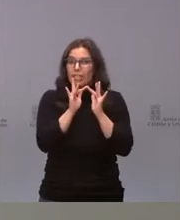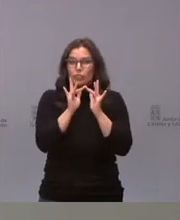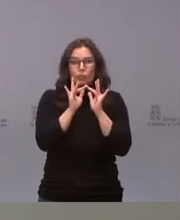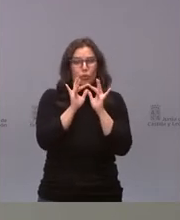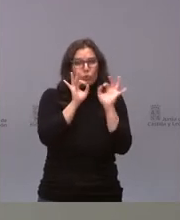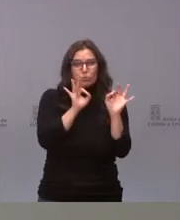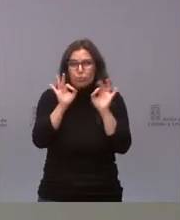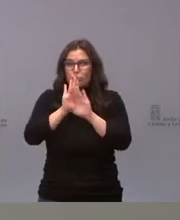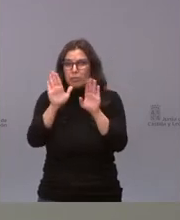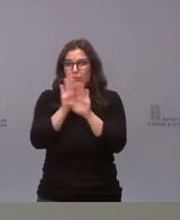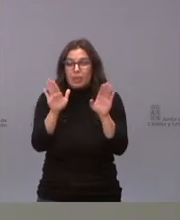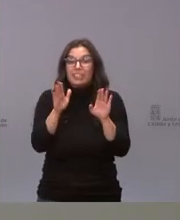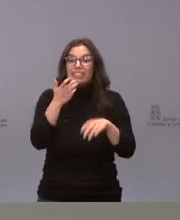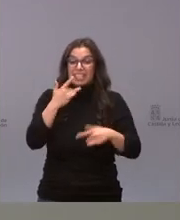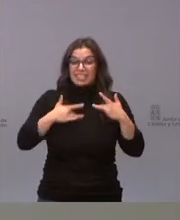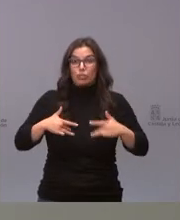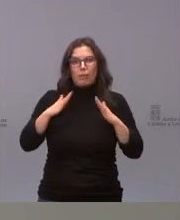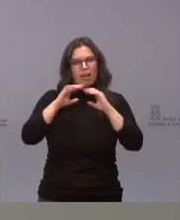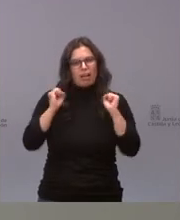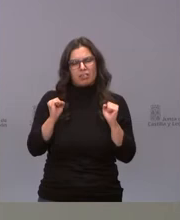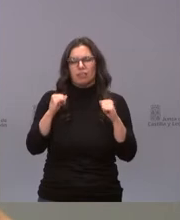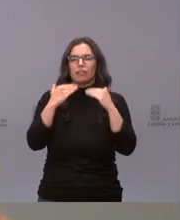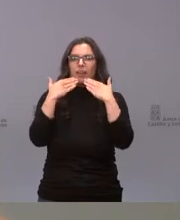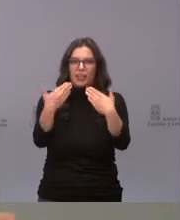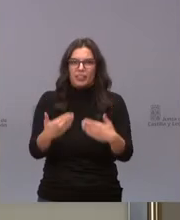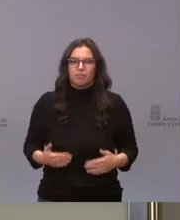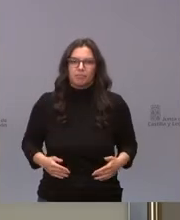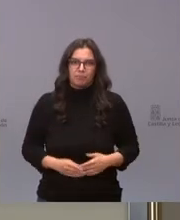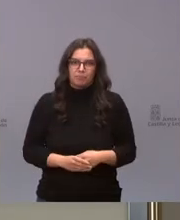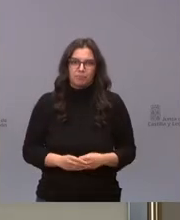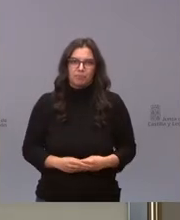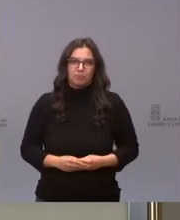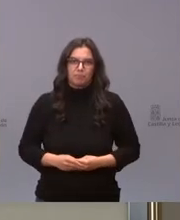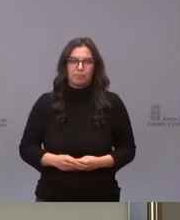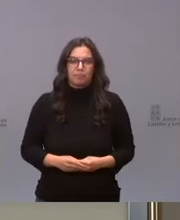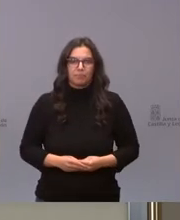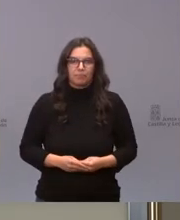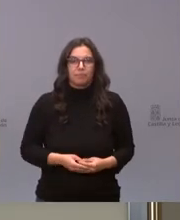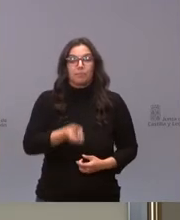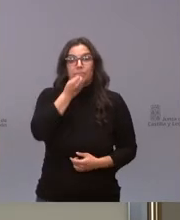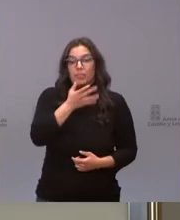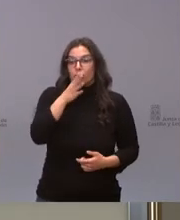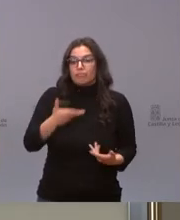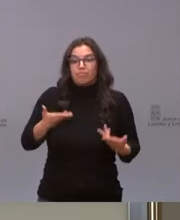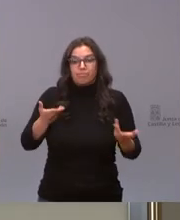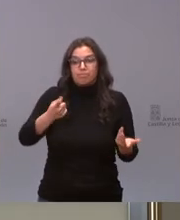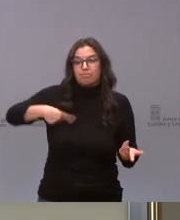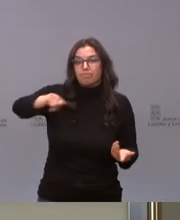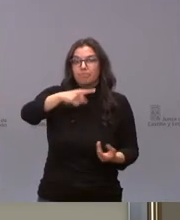contacto social, y me quedo en casa si tengo síntomas. Muchísimas gracias. Muy bien, pues quedamos a su disposición.